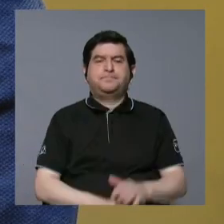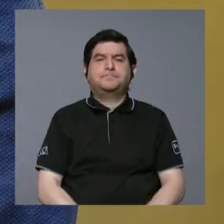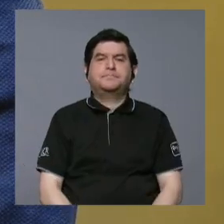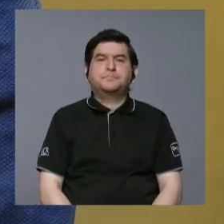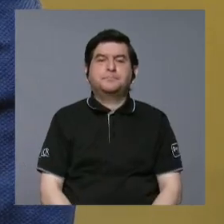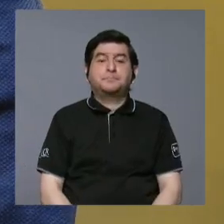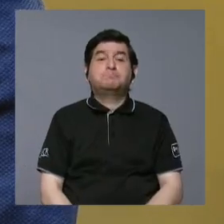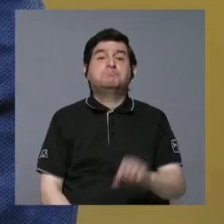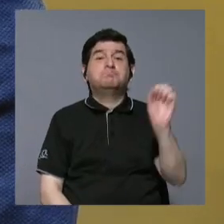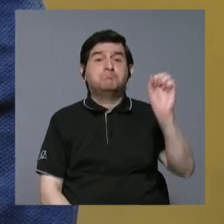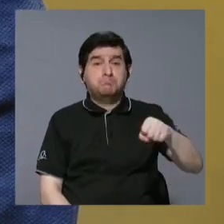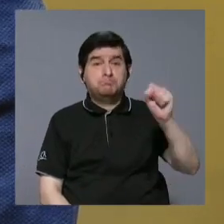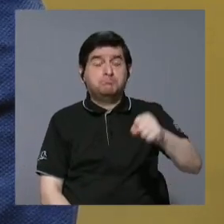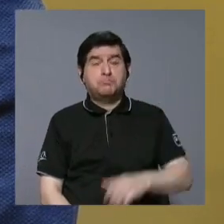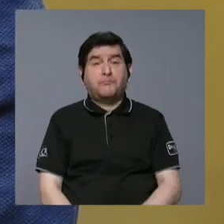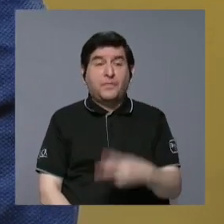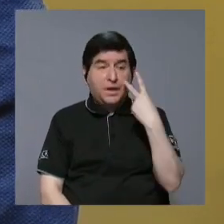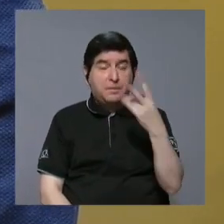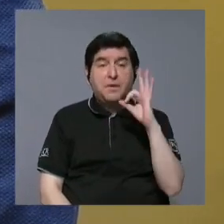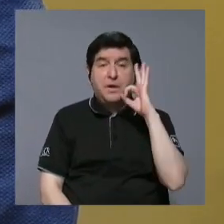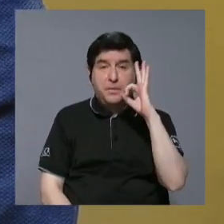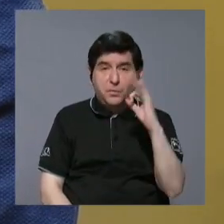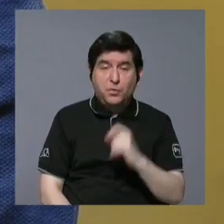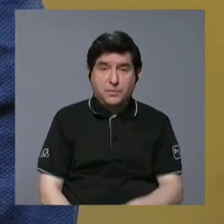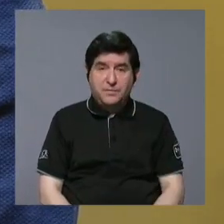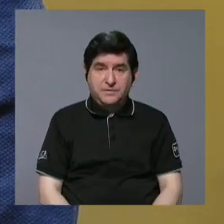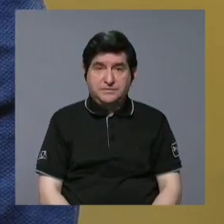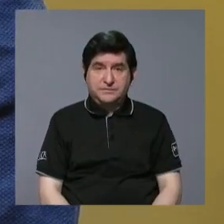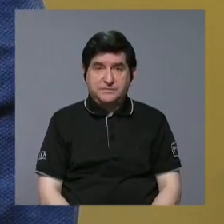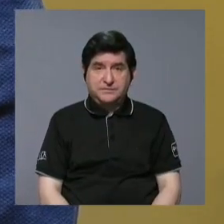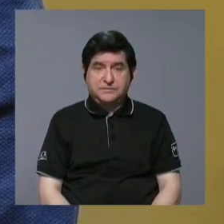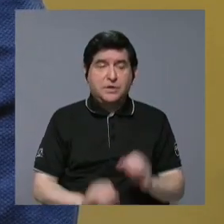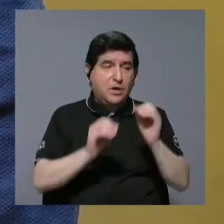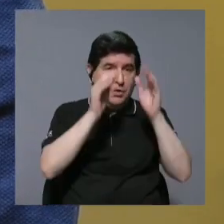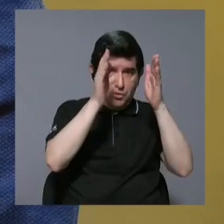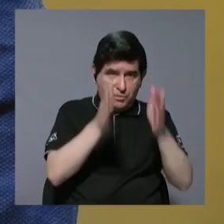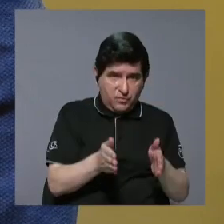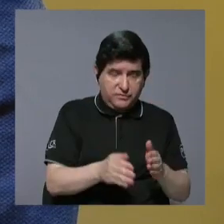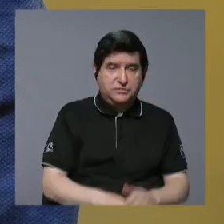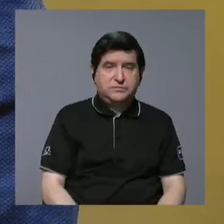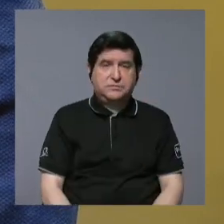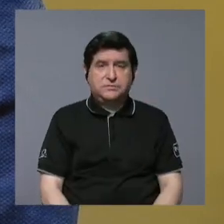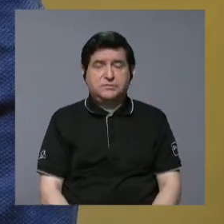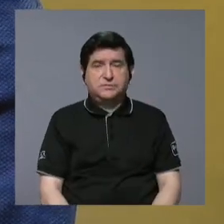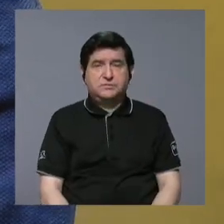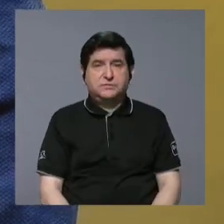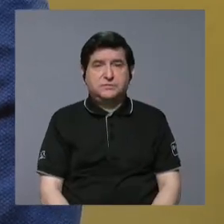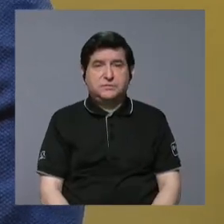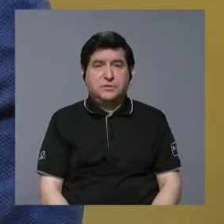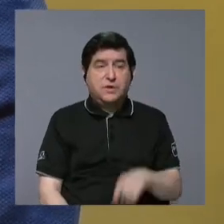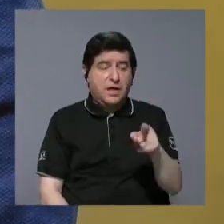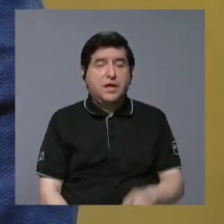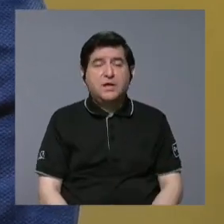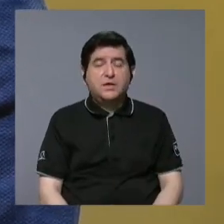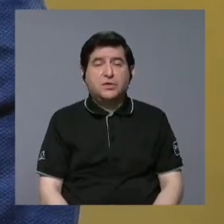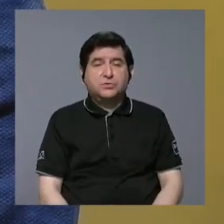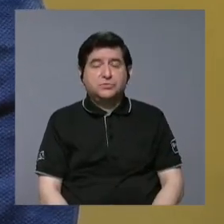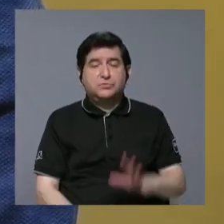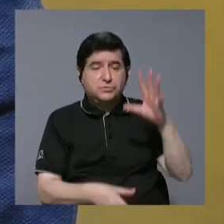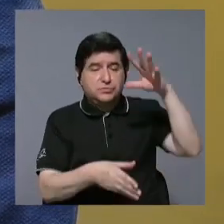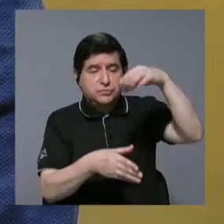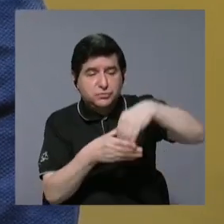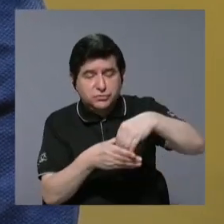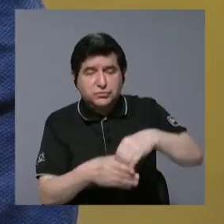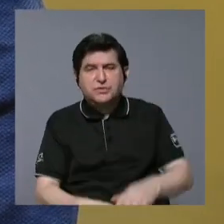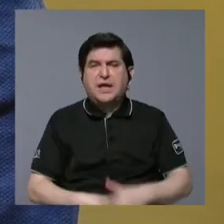que sí, hemos visto con buenos ojos docentes precisamente que se vienen incorporando, que les